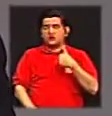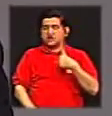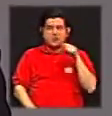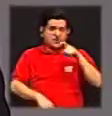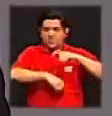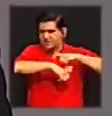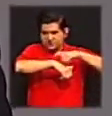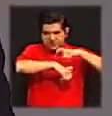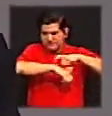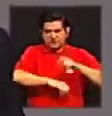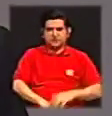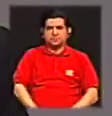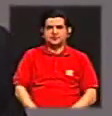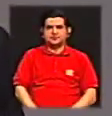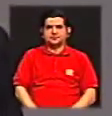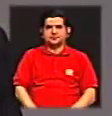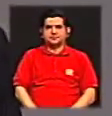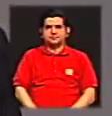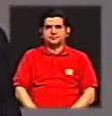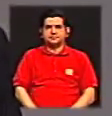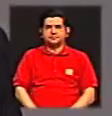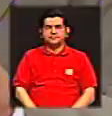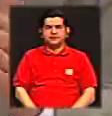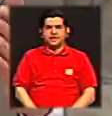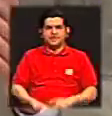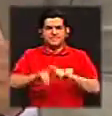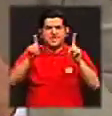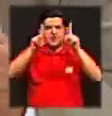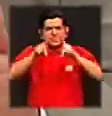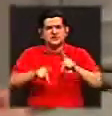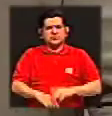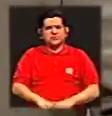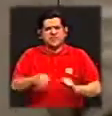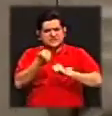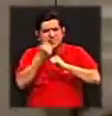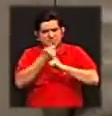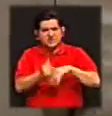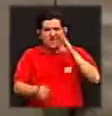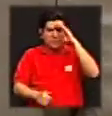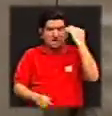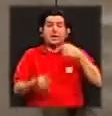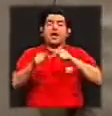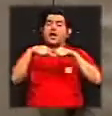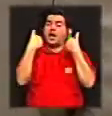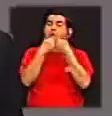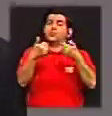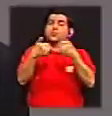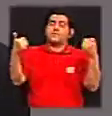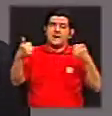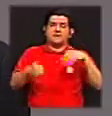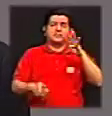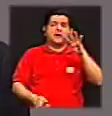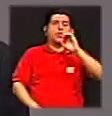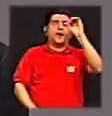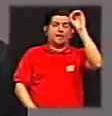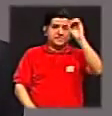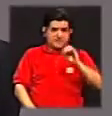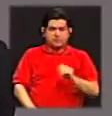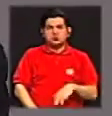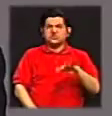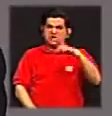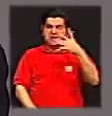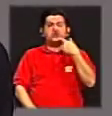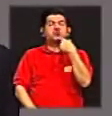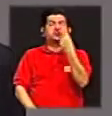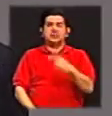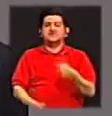2010. Se inclinaron por Laura Chinchilla. Perdón, no, es un grupo aparte. Y otro 40%, más o menos,